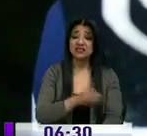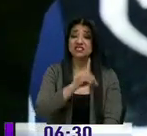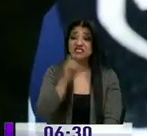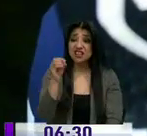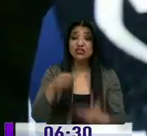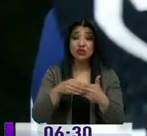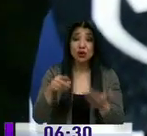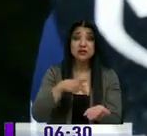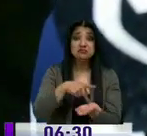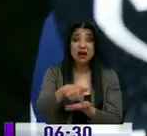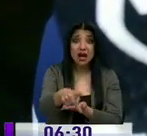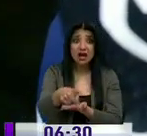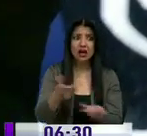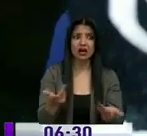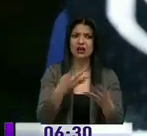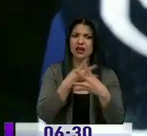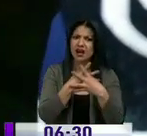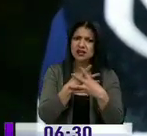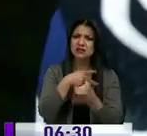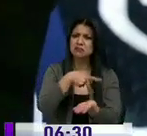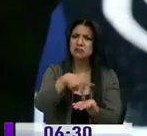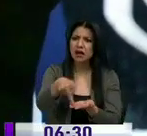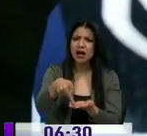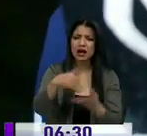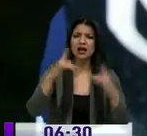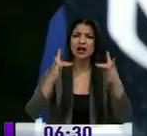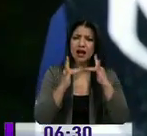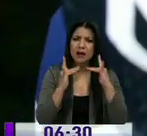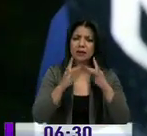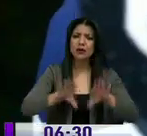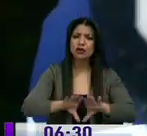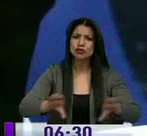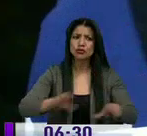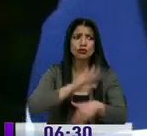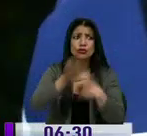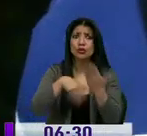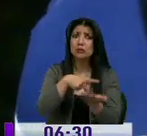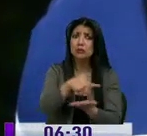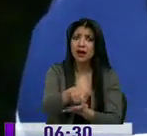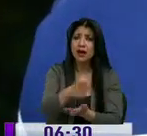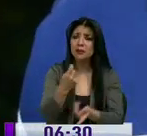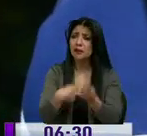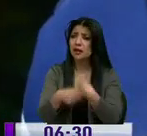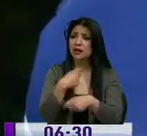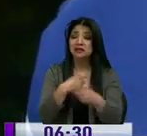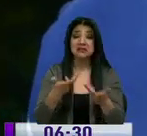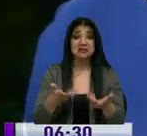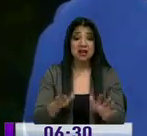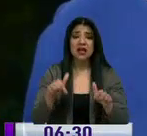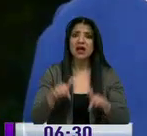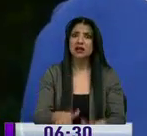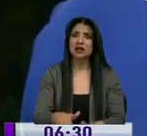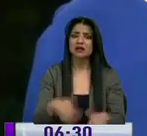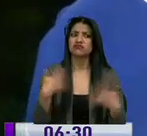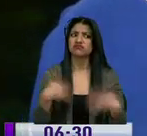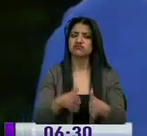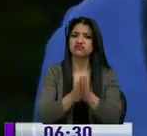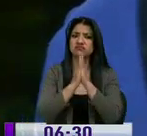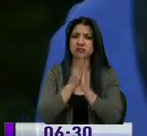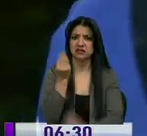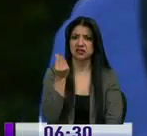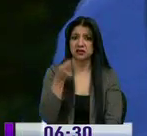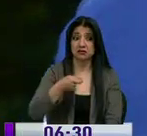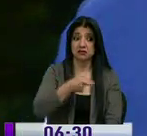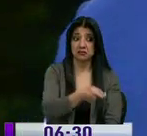pagar aquí en la celda tenemos que pagarla lo que es la cama un colchón todos dicen están pendientes y no están vendiendo aquí nos quieren extorsionar y si no le damos